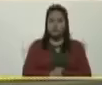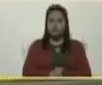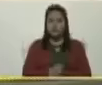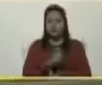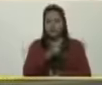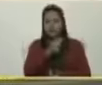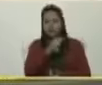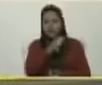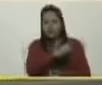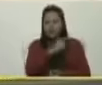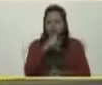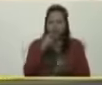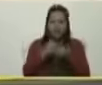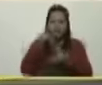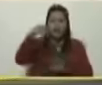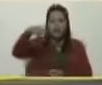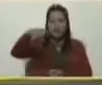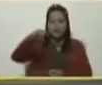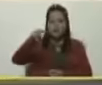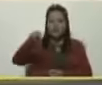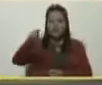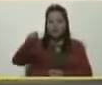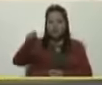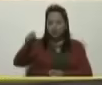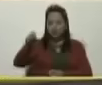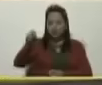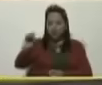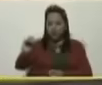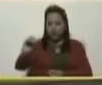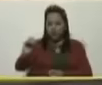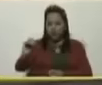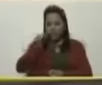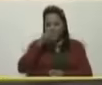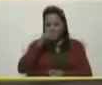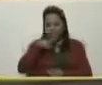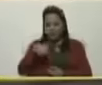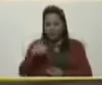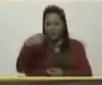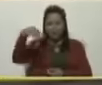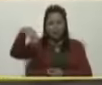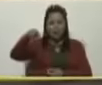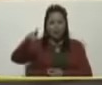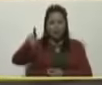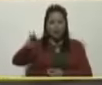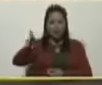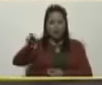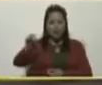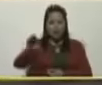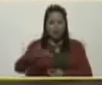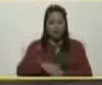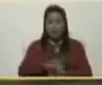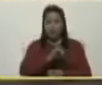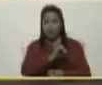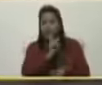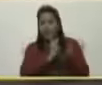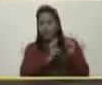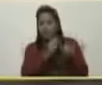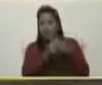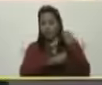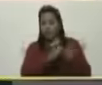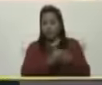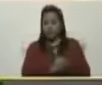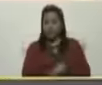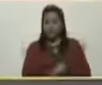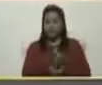No, primero es Pinto, es Pintón y después Maduro. Ah. ¿Me entiendes? Mira, yo le recomiendo. Fíjese algo, señor